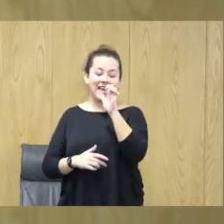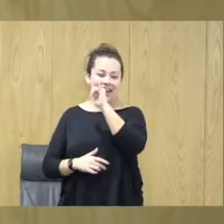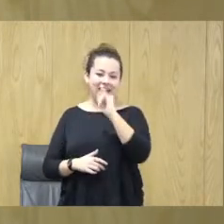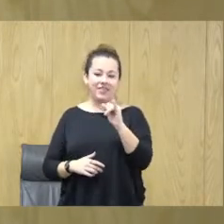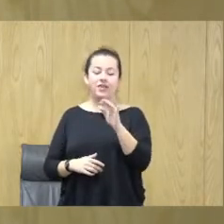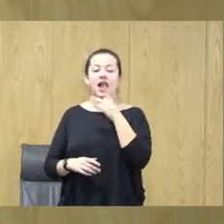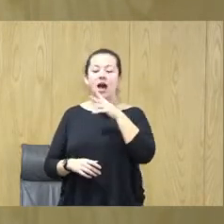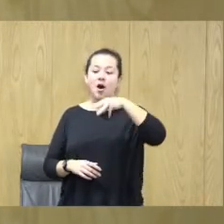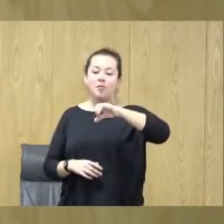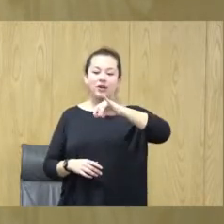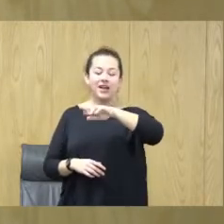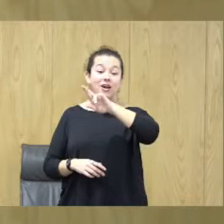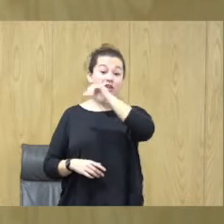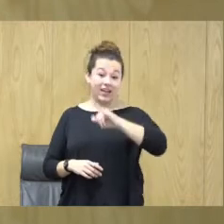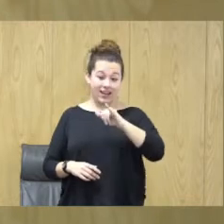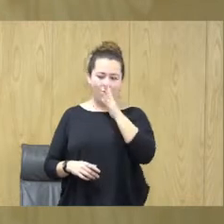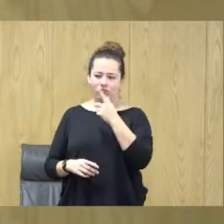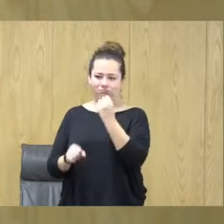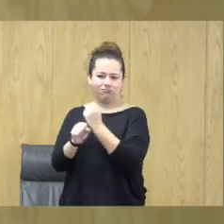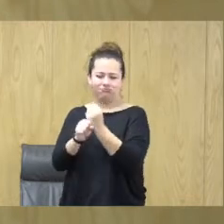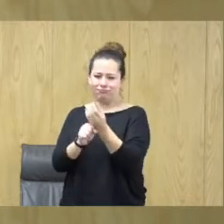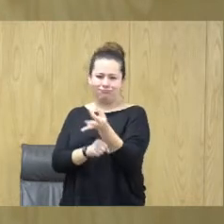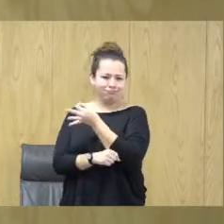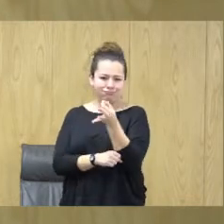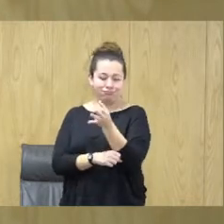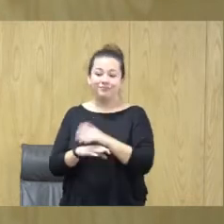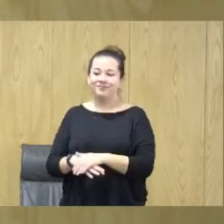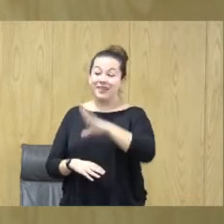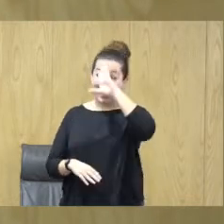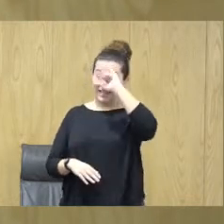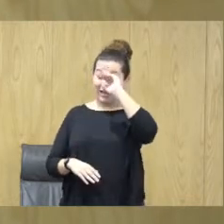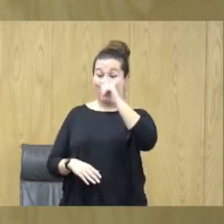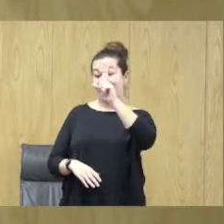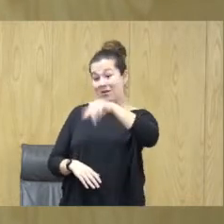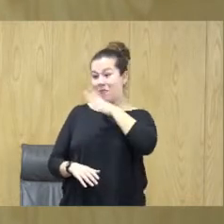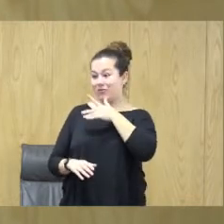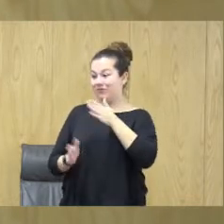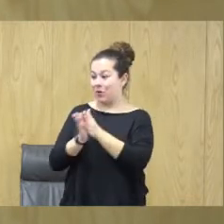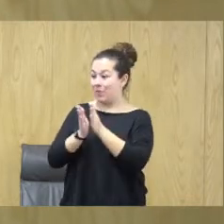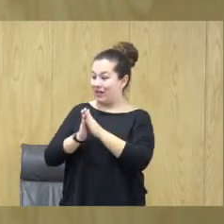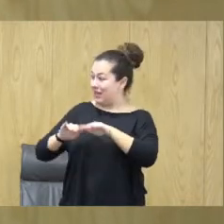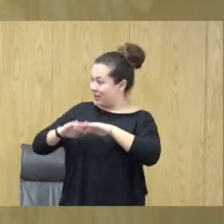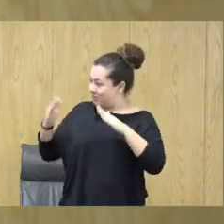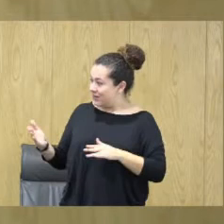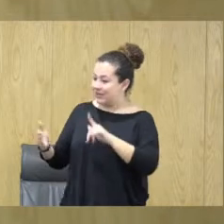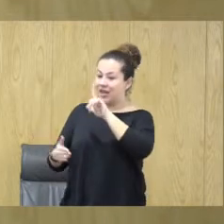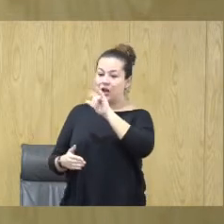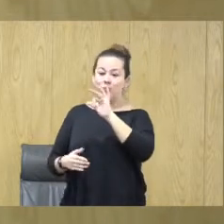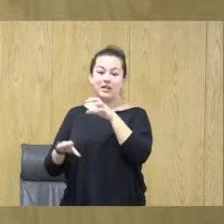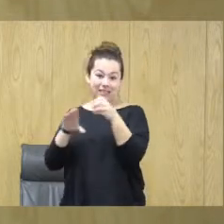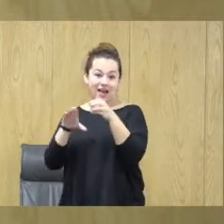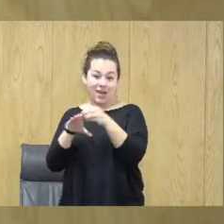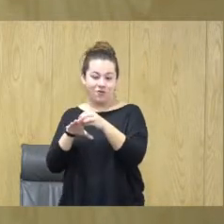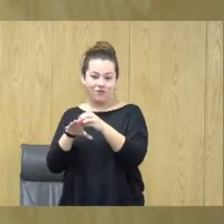que hacen un trabajo excelente. Saludar también, como compañeros de mesa, a Luis Cayo, a don Luis